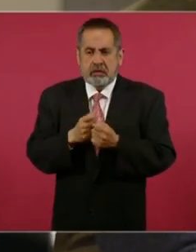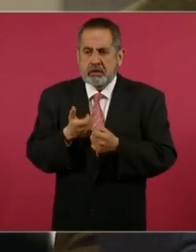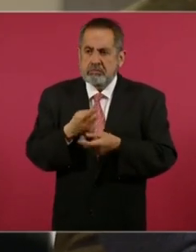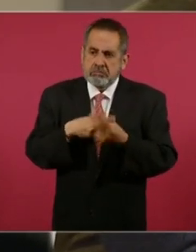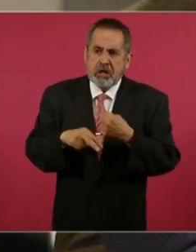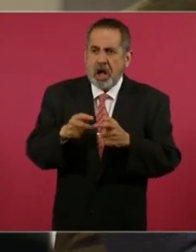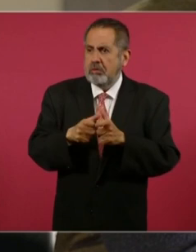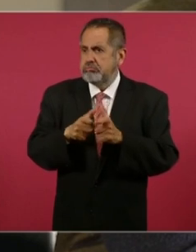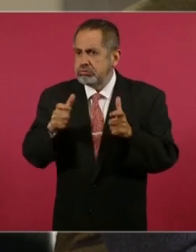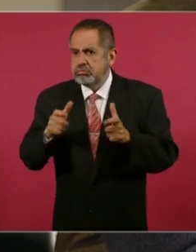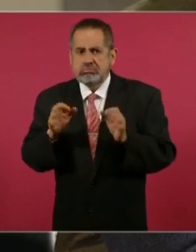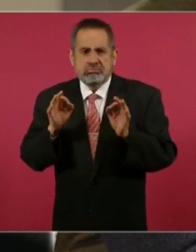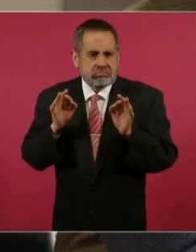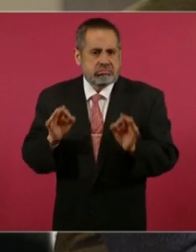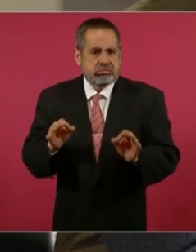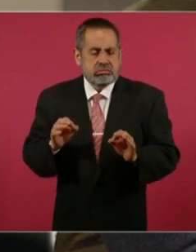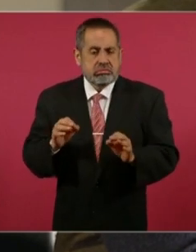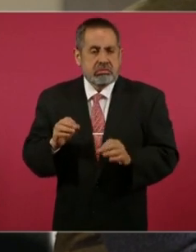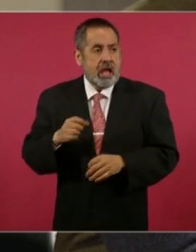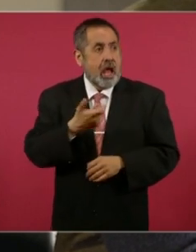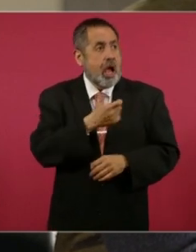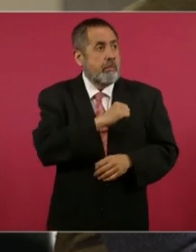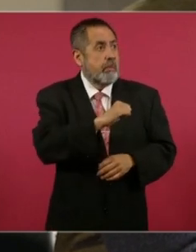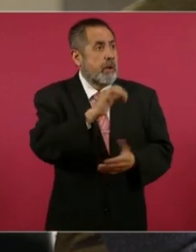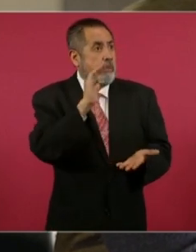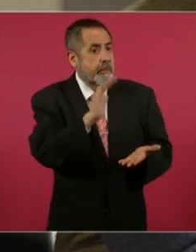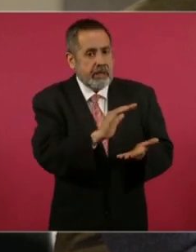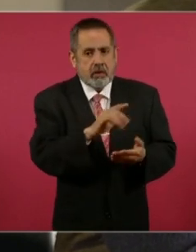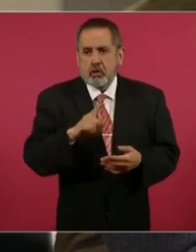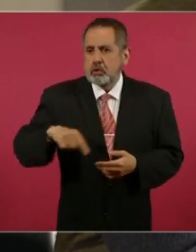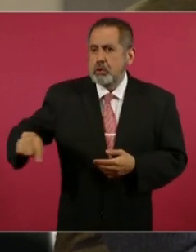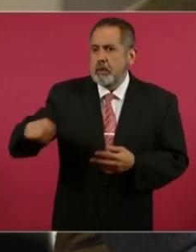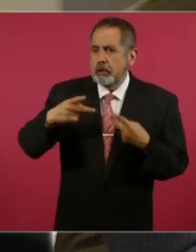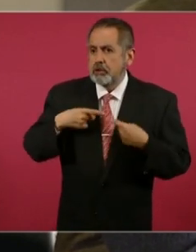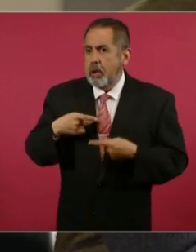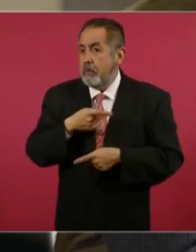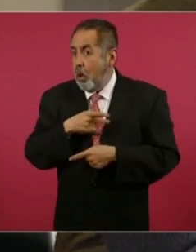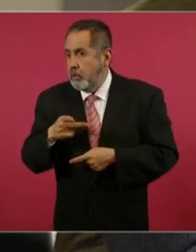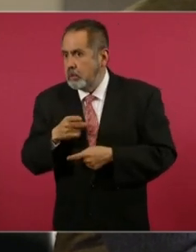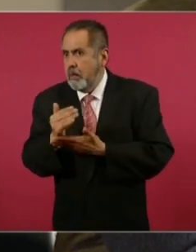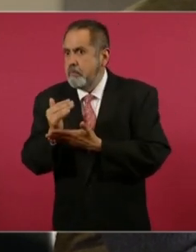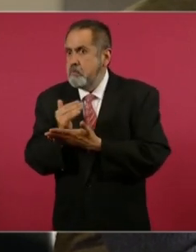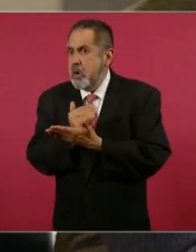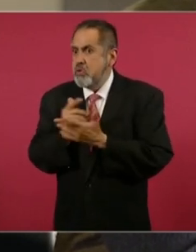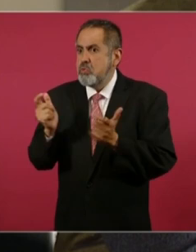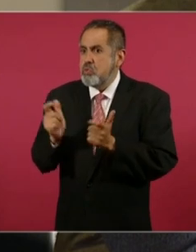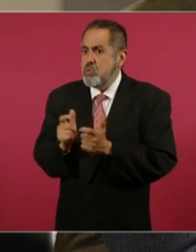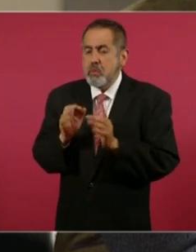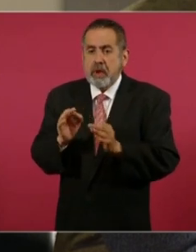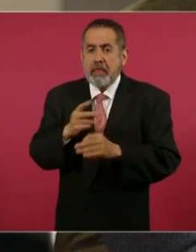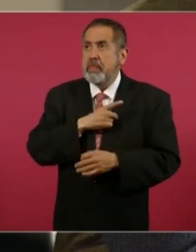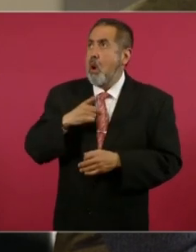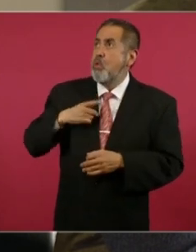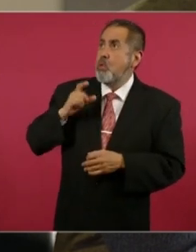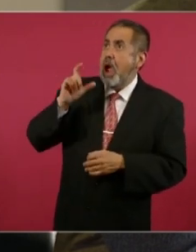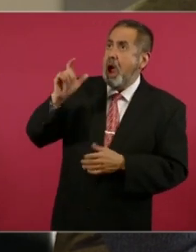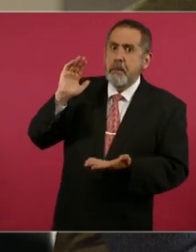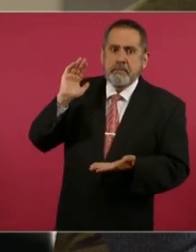crecimiento, bajó la inflación, disminuyó la pobreza, disminuyó la deuda y entre otras cosas